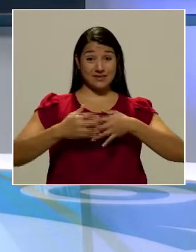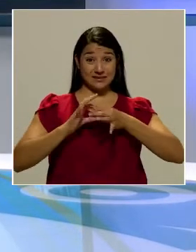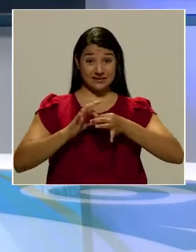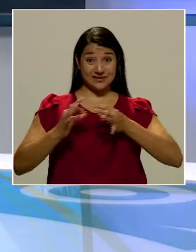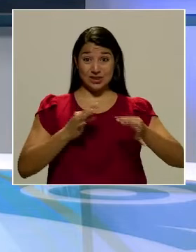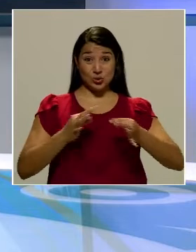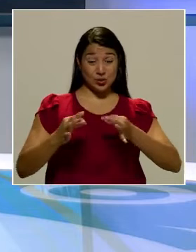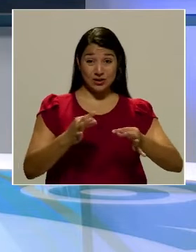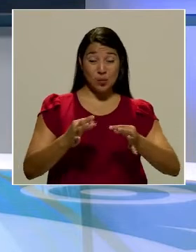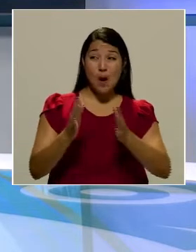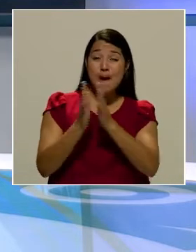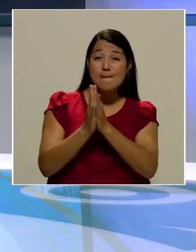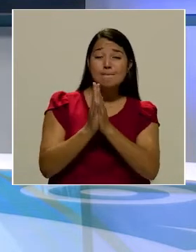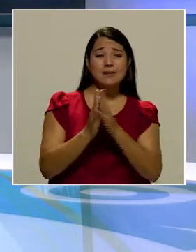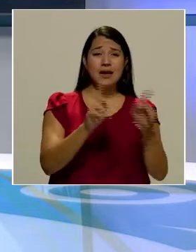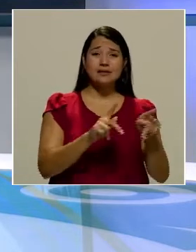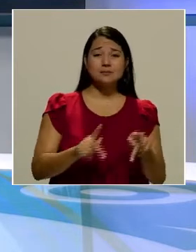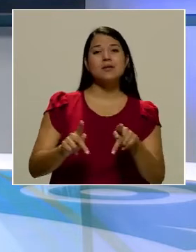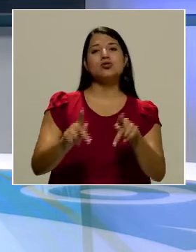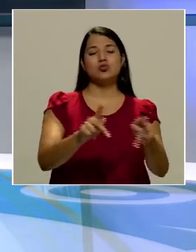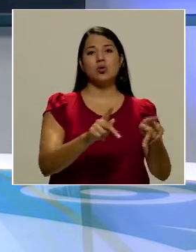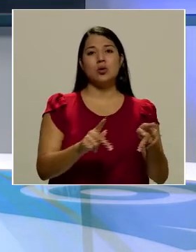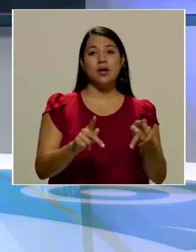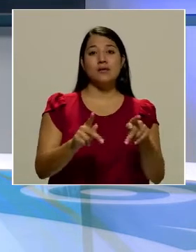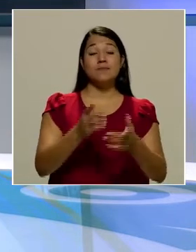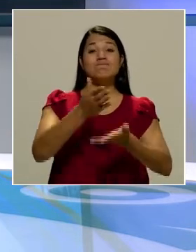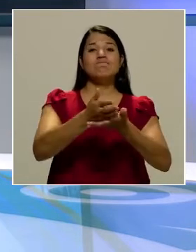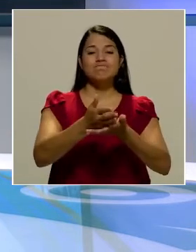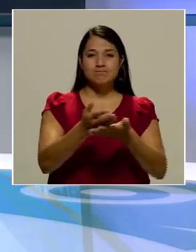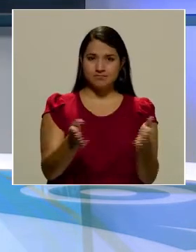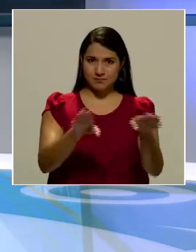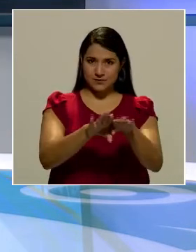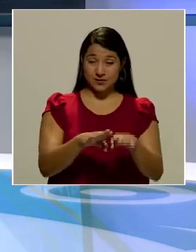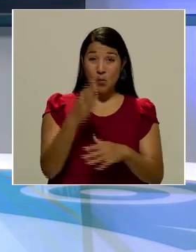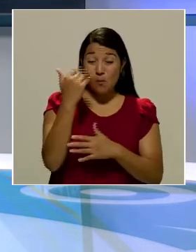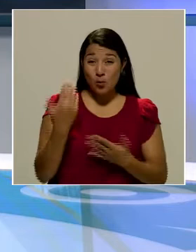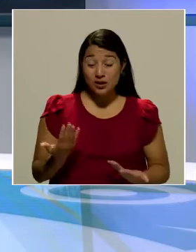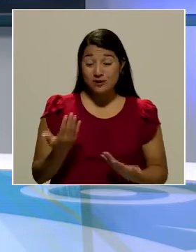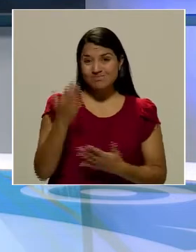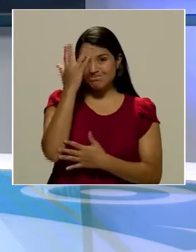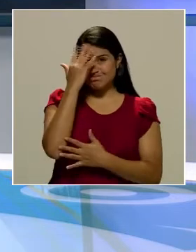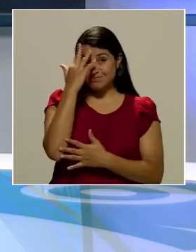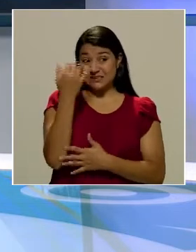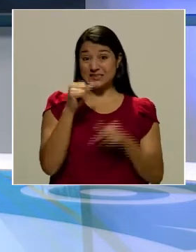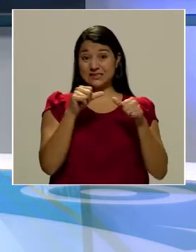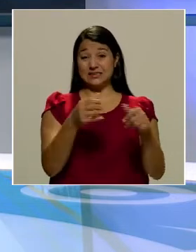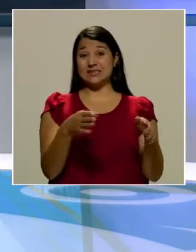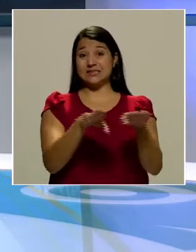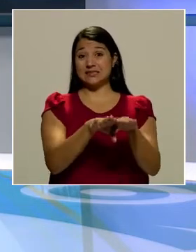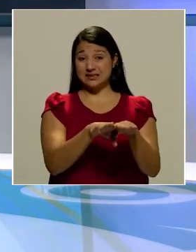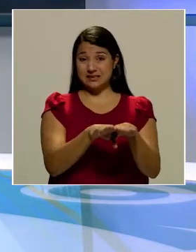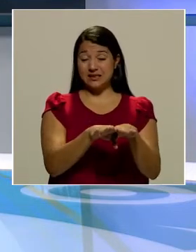los manifestantes deponer los bloqueos, pues temen que los cortes de carretera afecten la afluencia